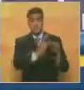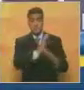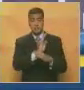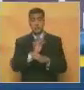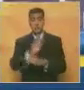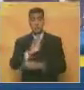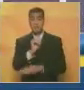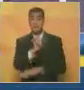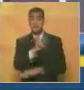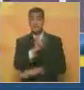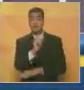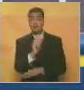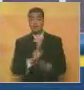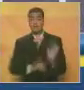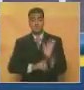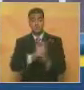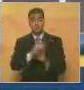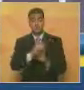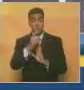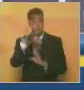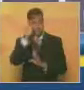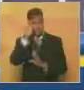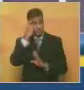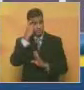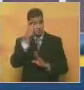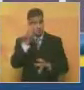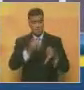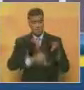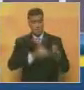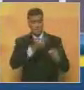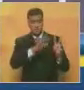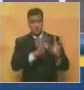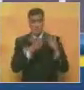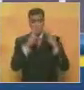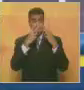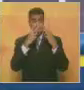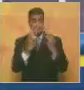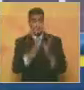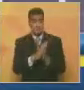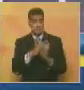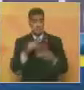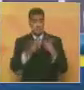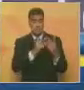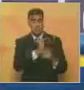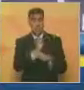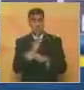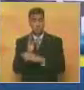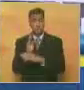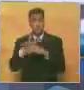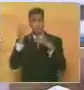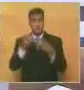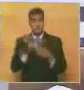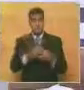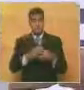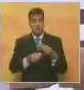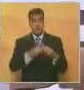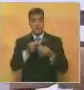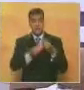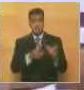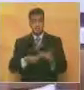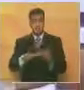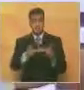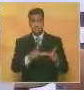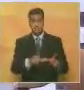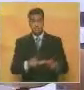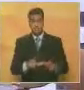Baruta, el cual he desarrollado en mis largos días de injusta prisión. Se trata de mi visión de la política que en materia de seguridad debe ser implementada en el municipio de